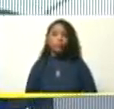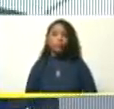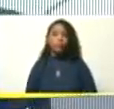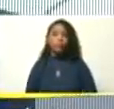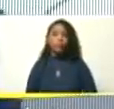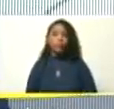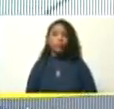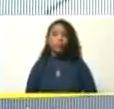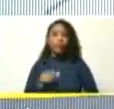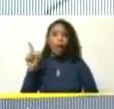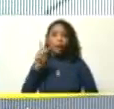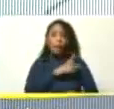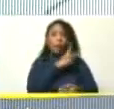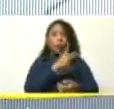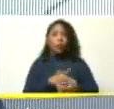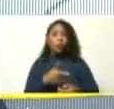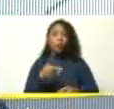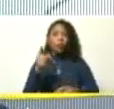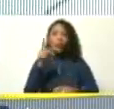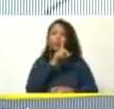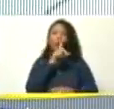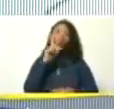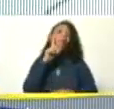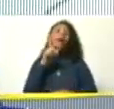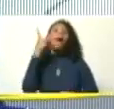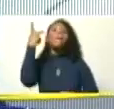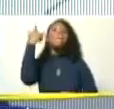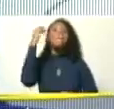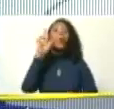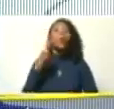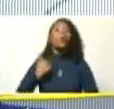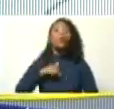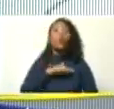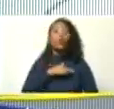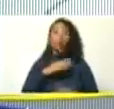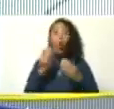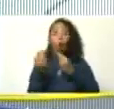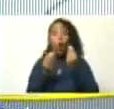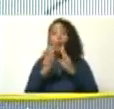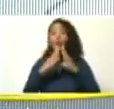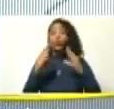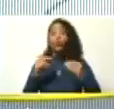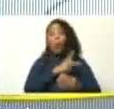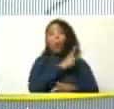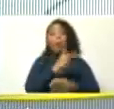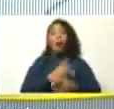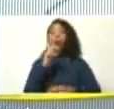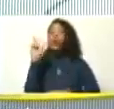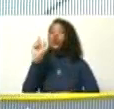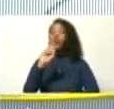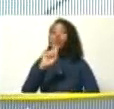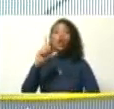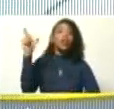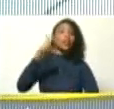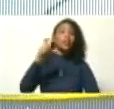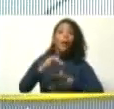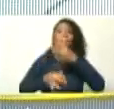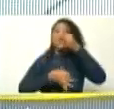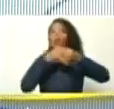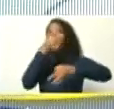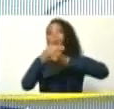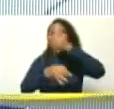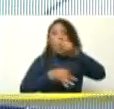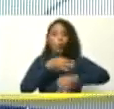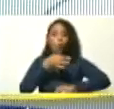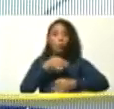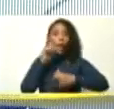Este poema se llama Por los Nuestros, y como todo poema, no requiere explicación. Si un poema es incapaz